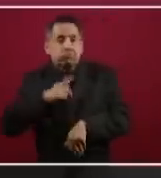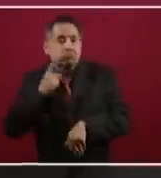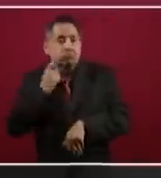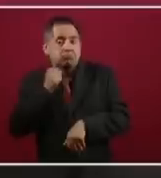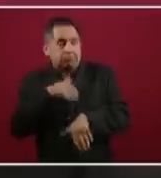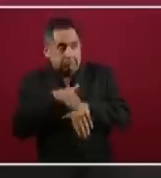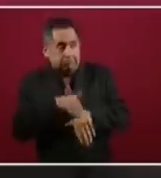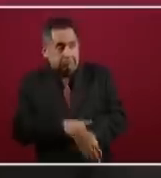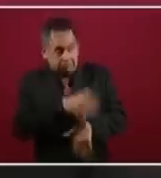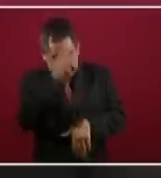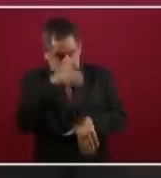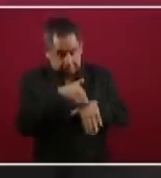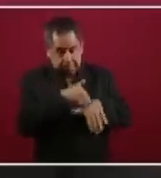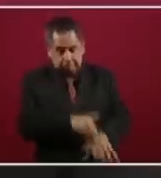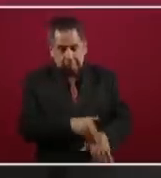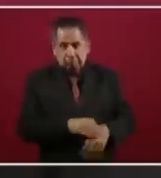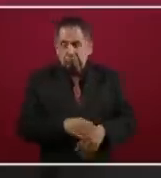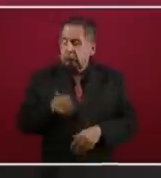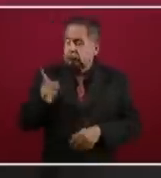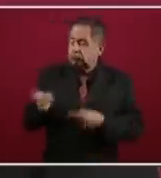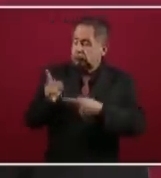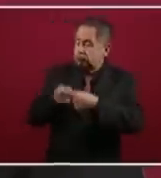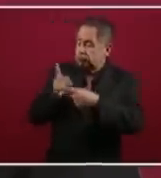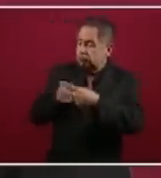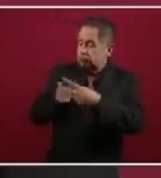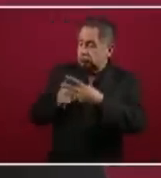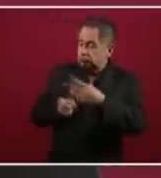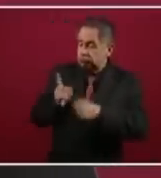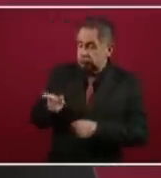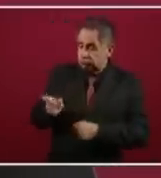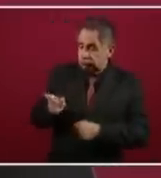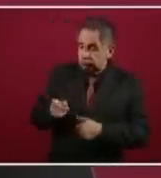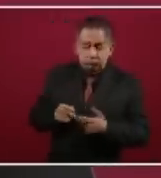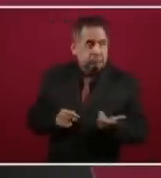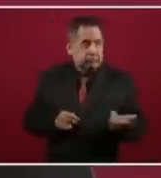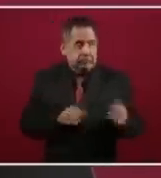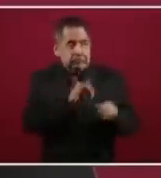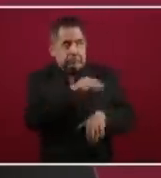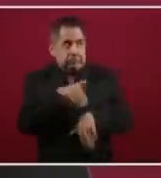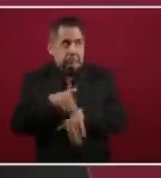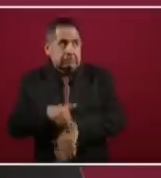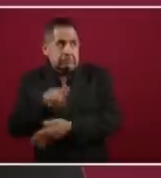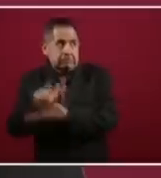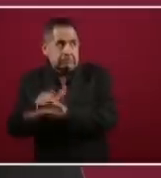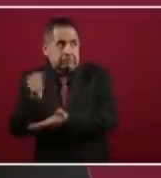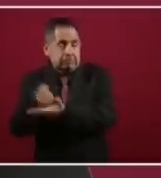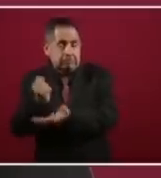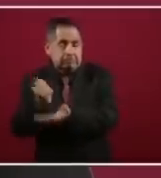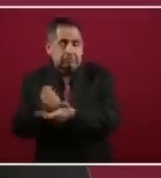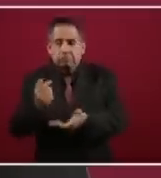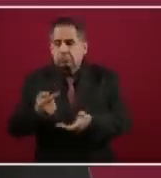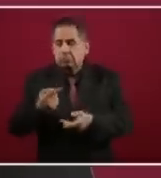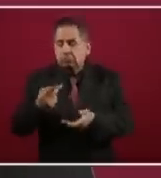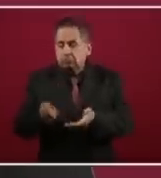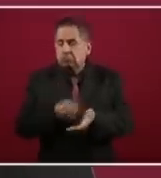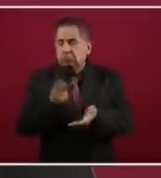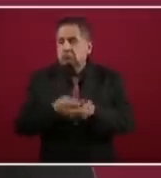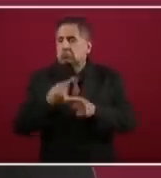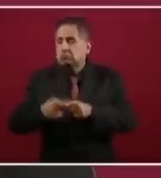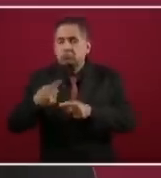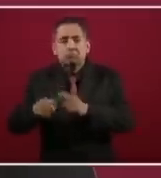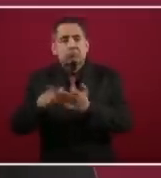recibían línea para aprobar reforma tras reforma,